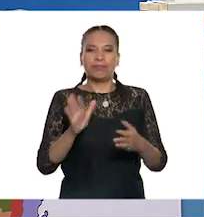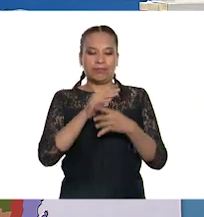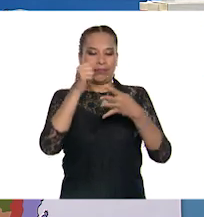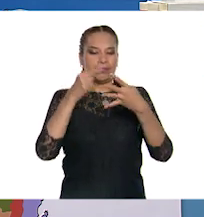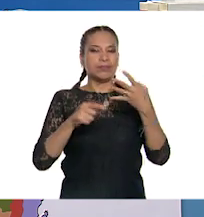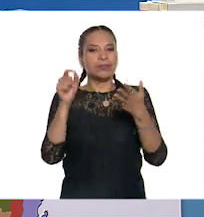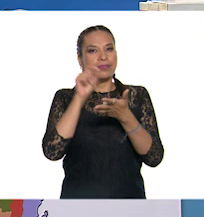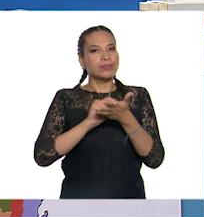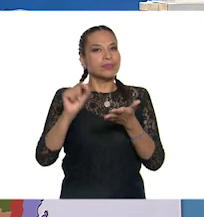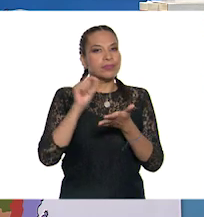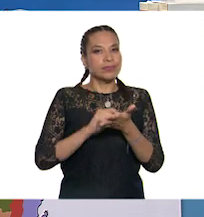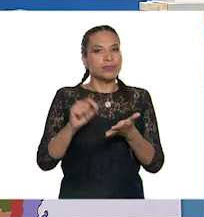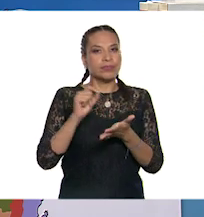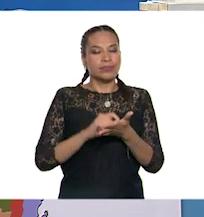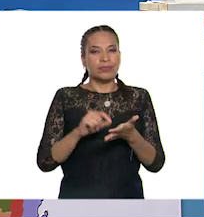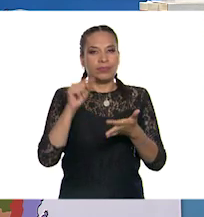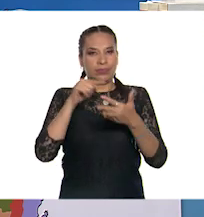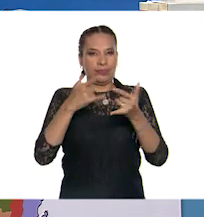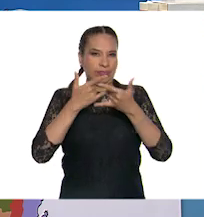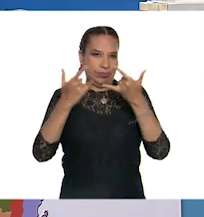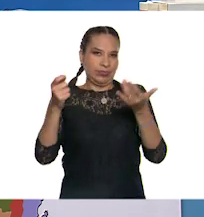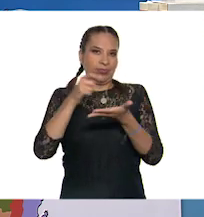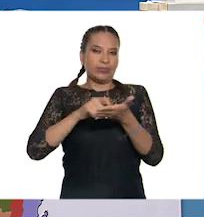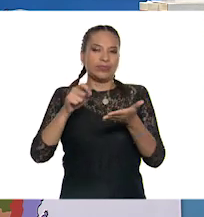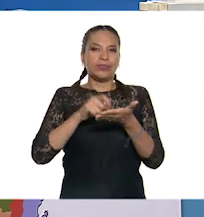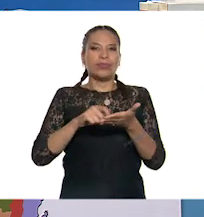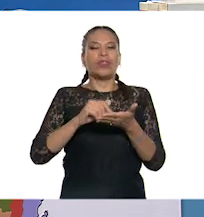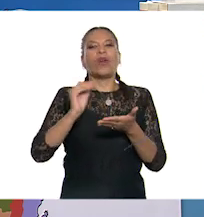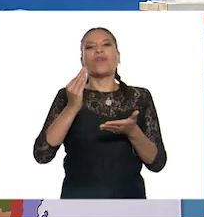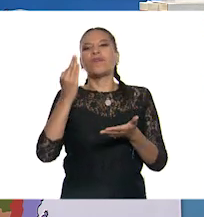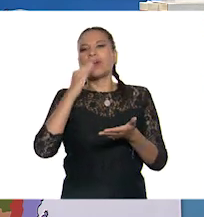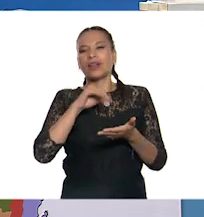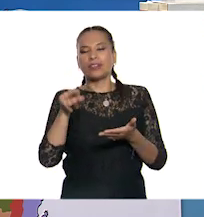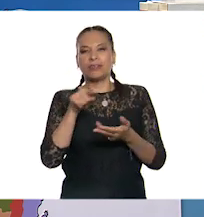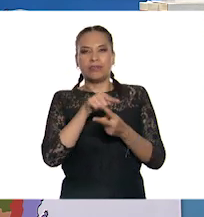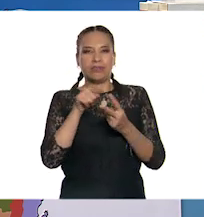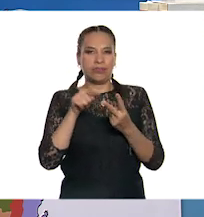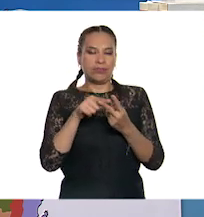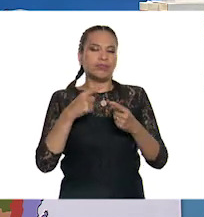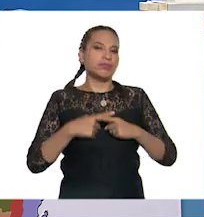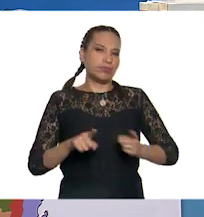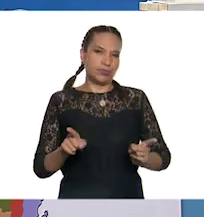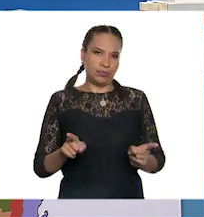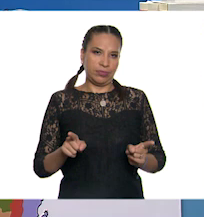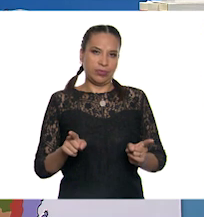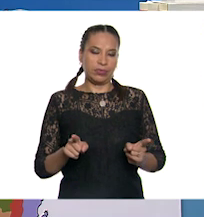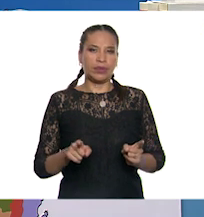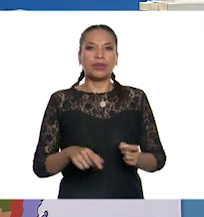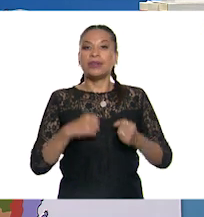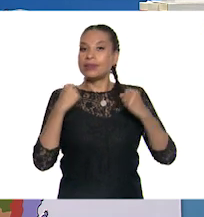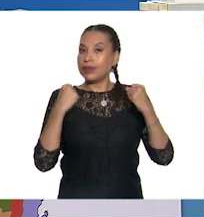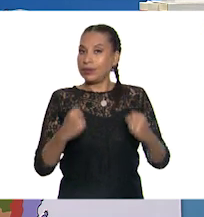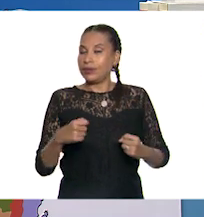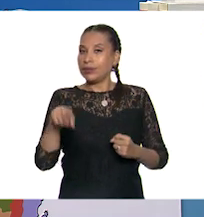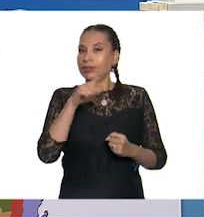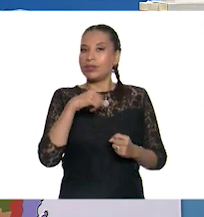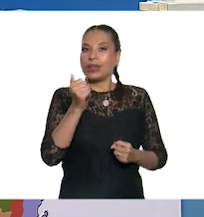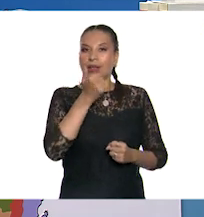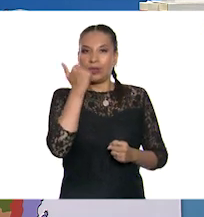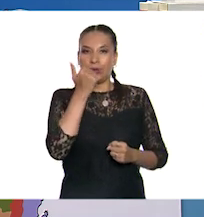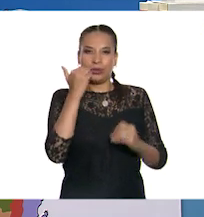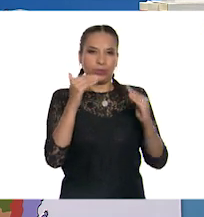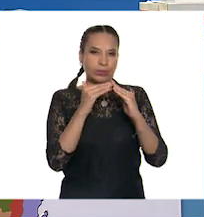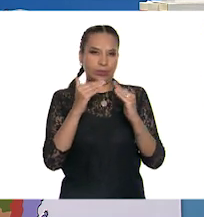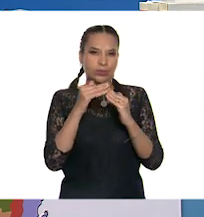el que se escribieron un texto histórico y un texto de ficción es completamente diferente. Seguro que las y los alumnos en